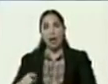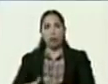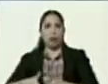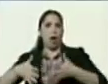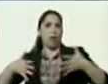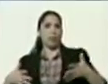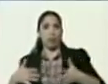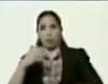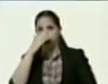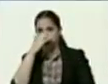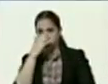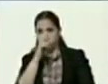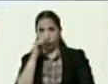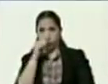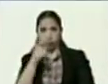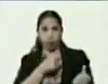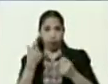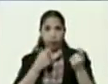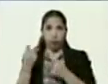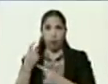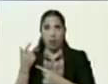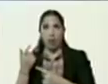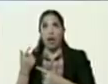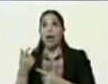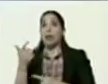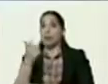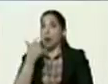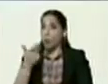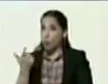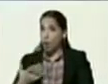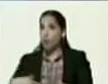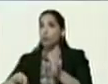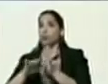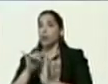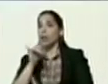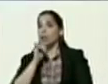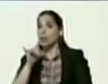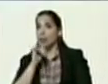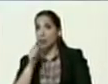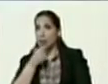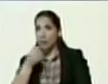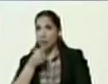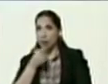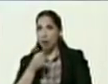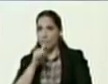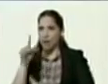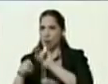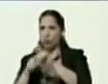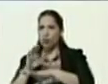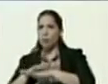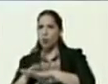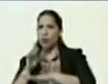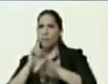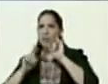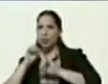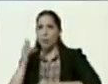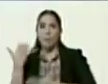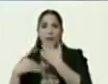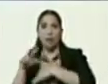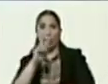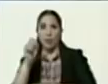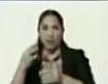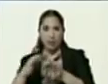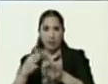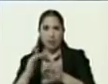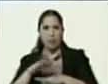y al que estamos buscando señor Idania Chirino vuelvo a lo entrevistar y pregúntele por qué le mintió el pasado 20 de septiembre